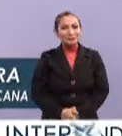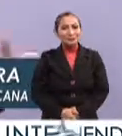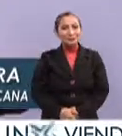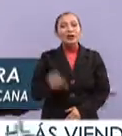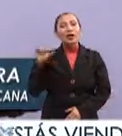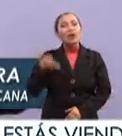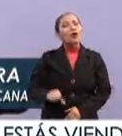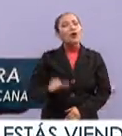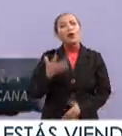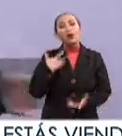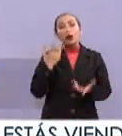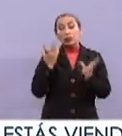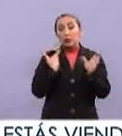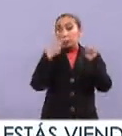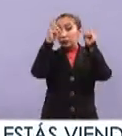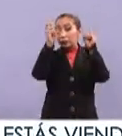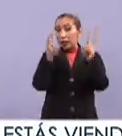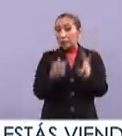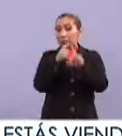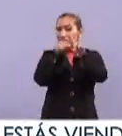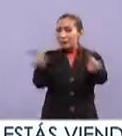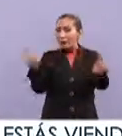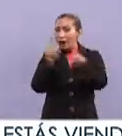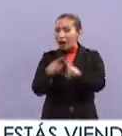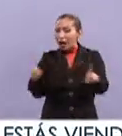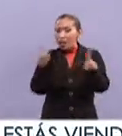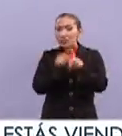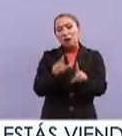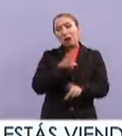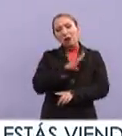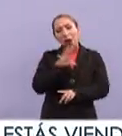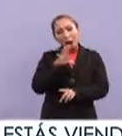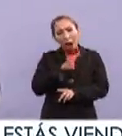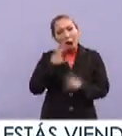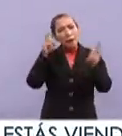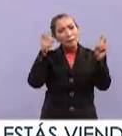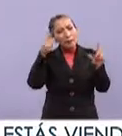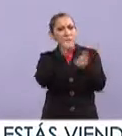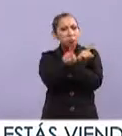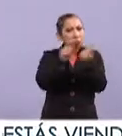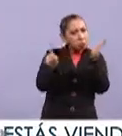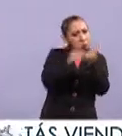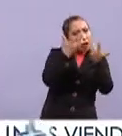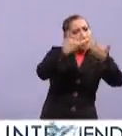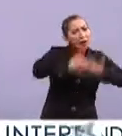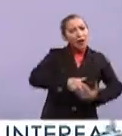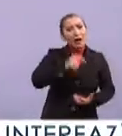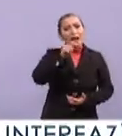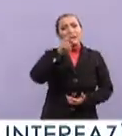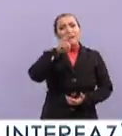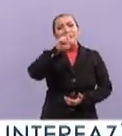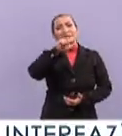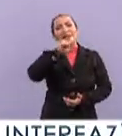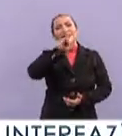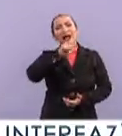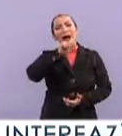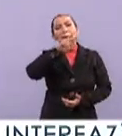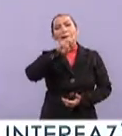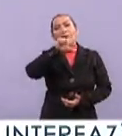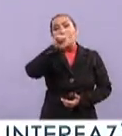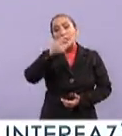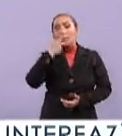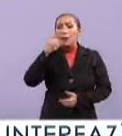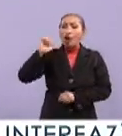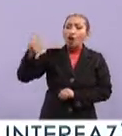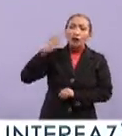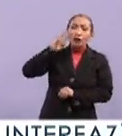mexicana. Hoy tenemos un programa muy variado. Tenemos, por supuesto, nuestra sección de convivencia armónica con Trixia Valle. Hablaremos de los